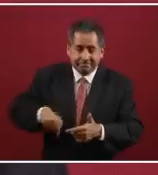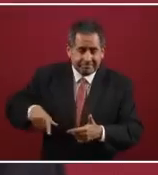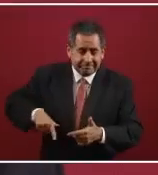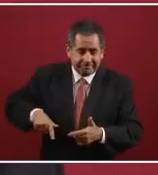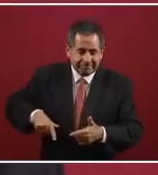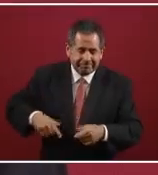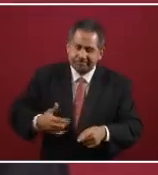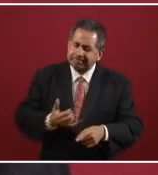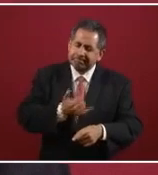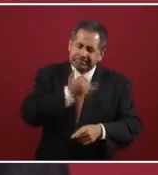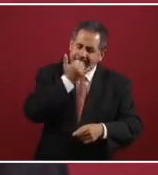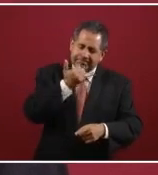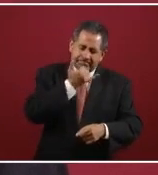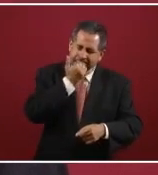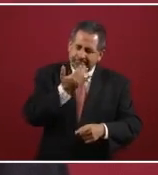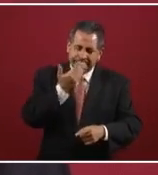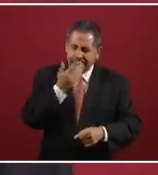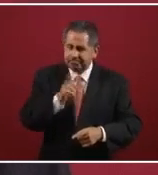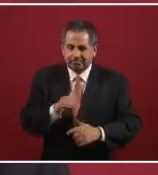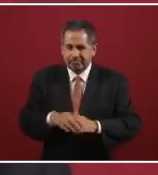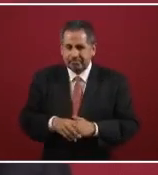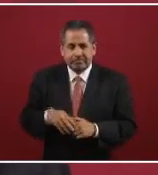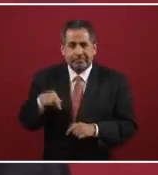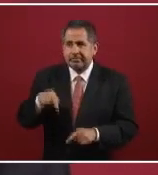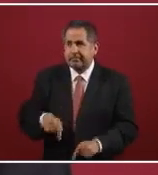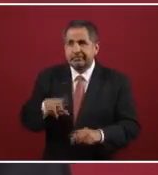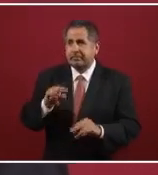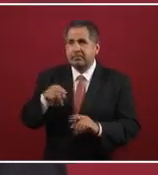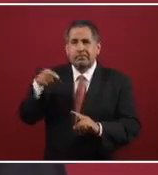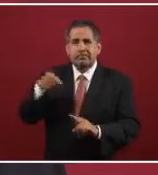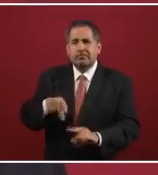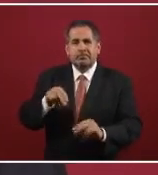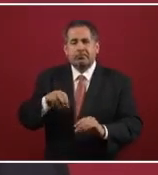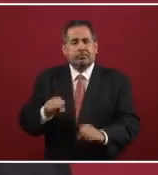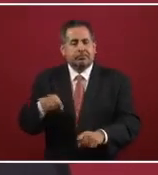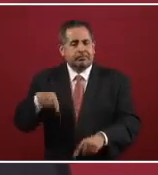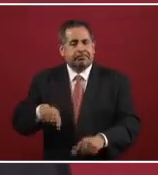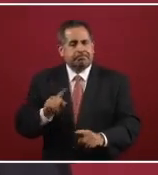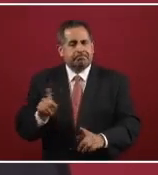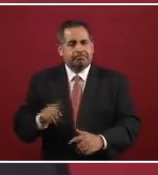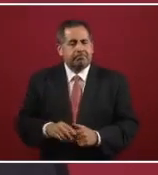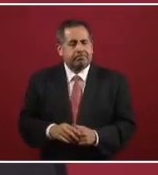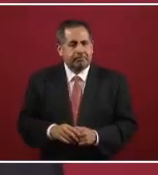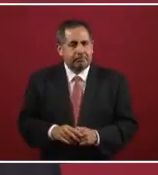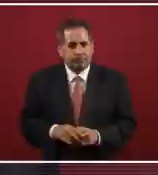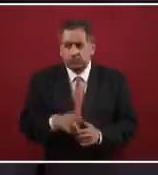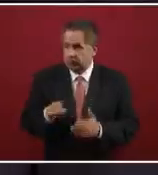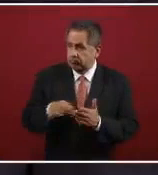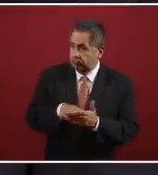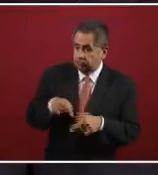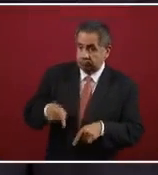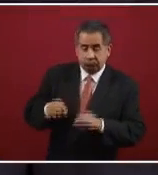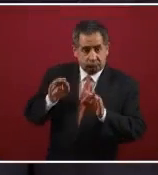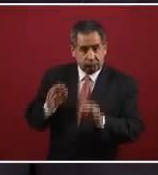equivocado no es el lugar